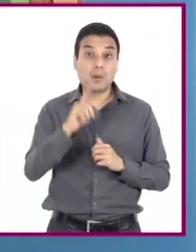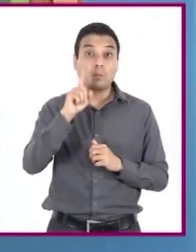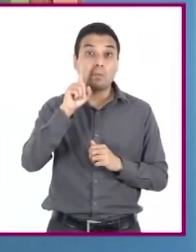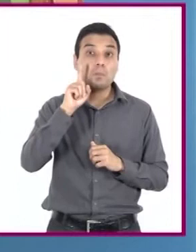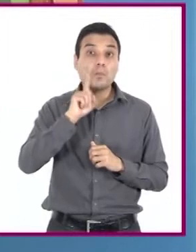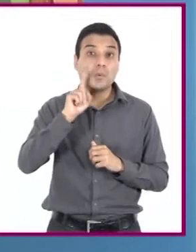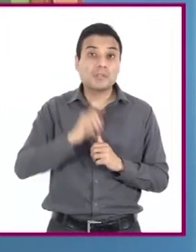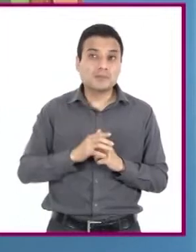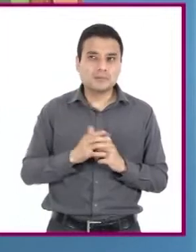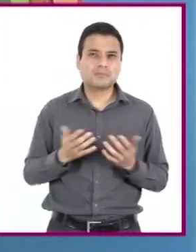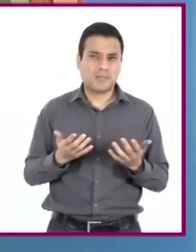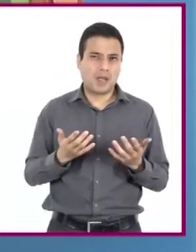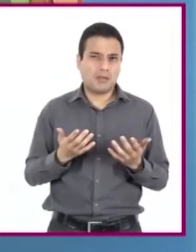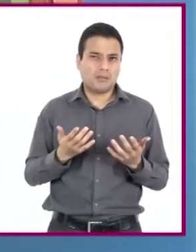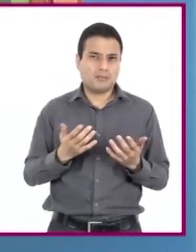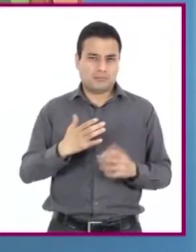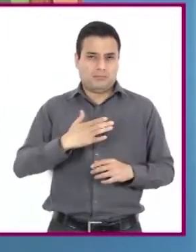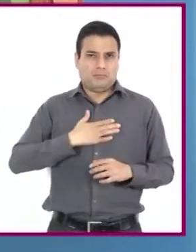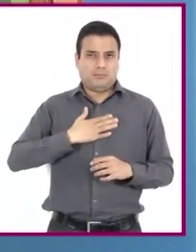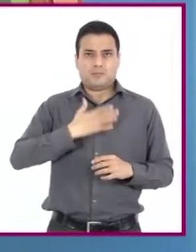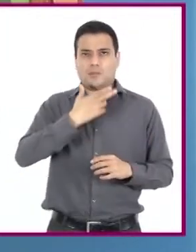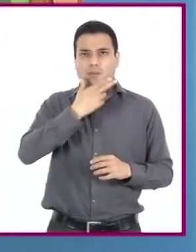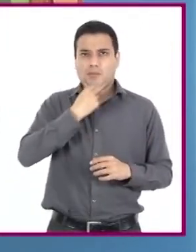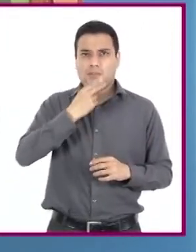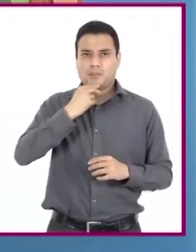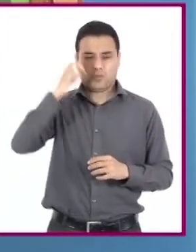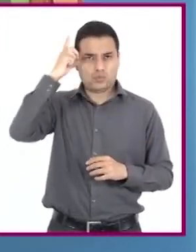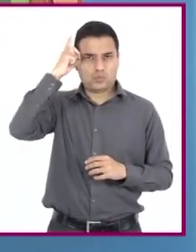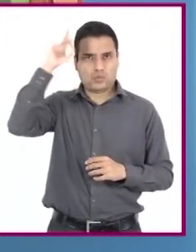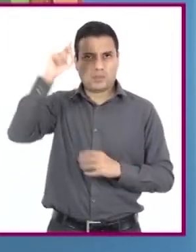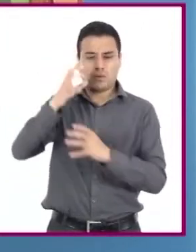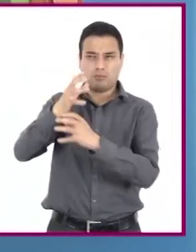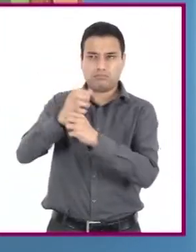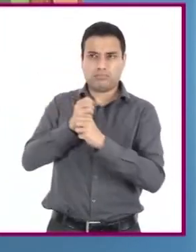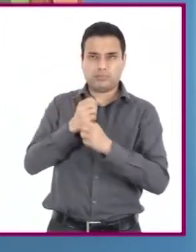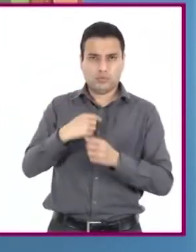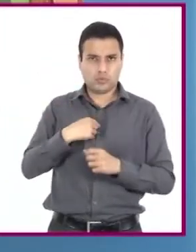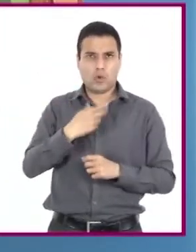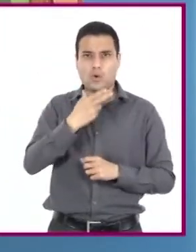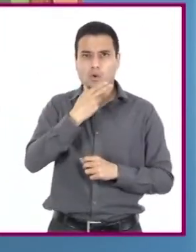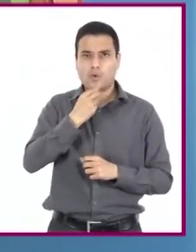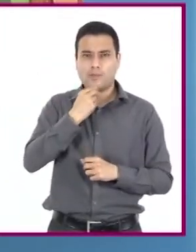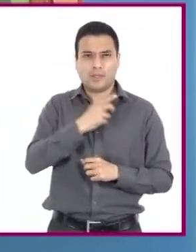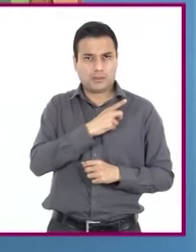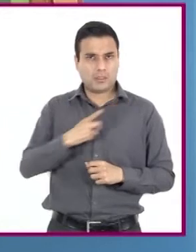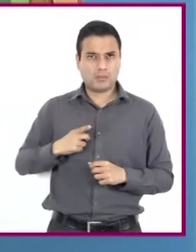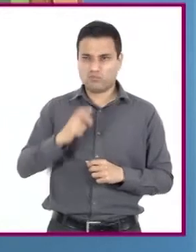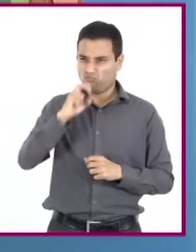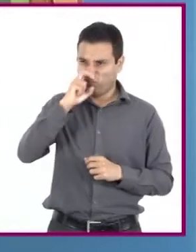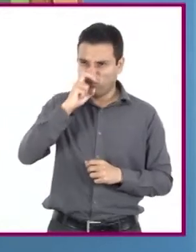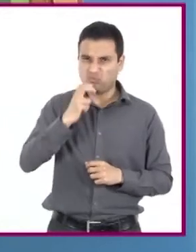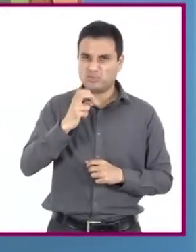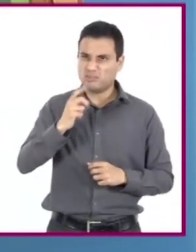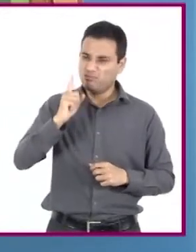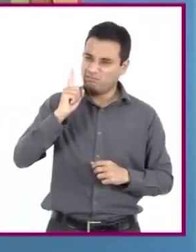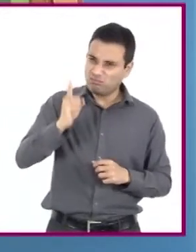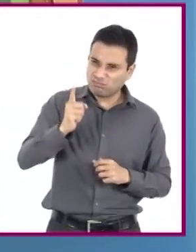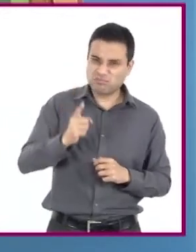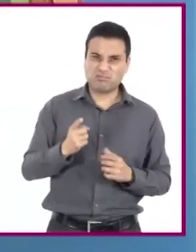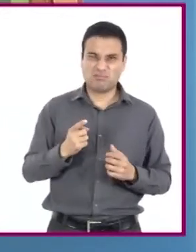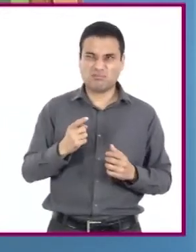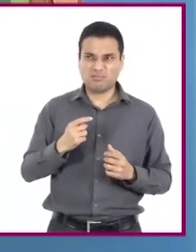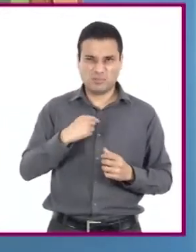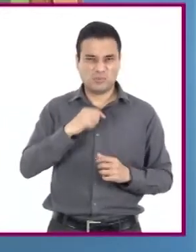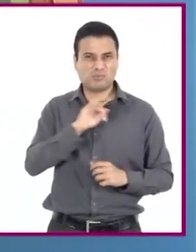son propiedad de los varones, que el rol de ellos es ser enérgicos, firmes o que pueden exigir